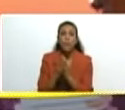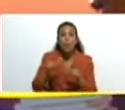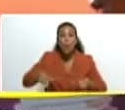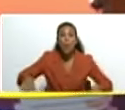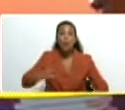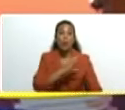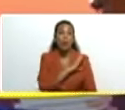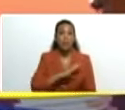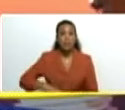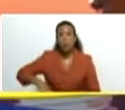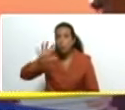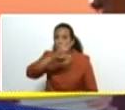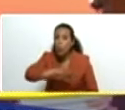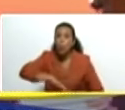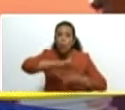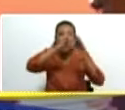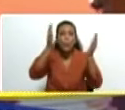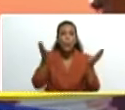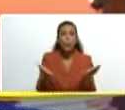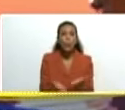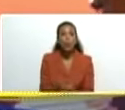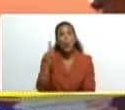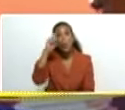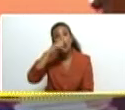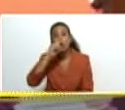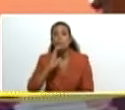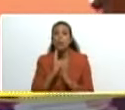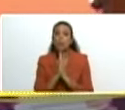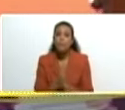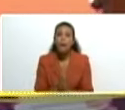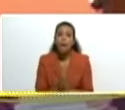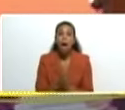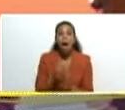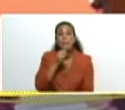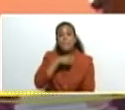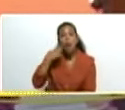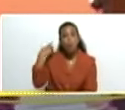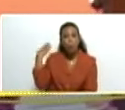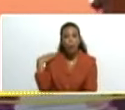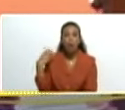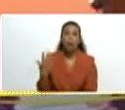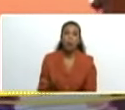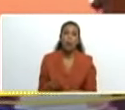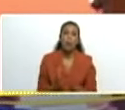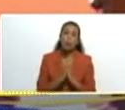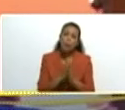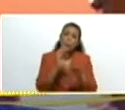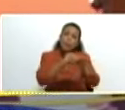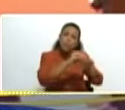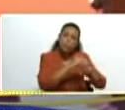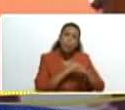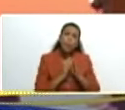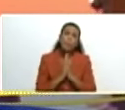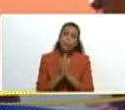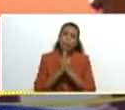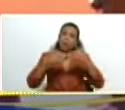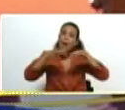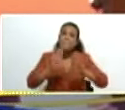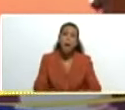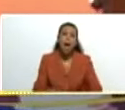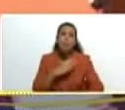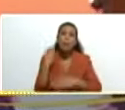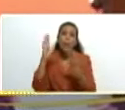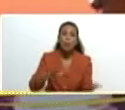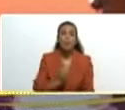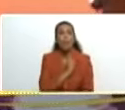pueblos cristianos del mundo y al pueblo judío, a mis abuelos judíos, les hago el llamado: basta de la masacre